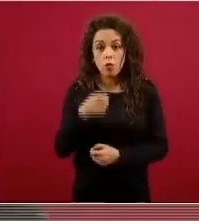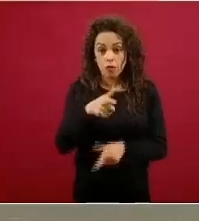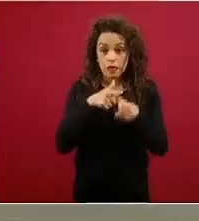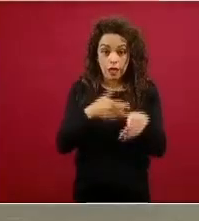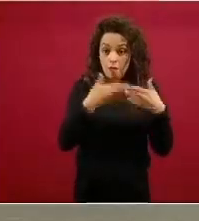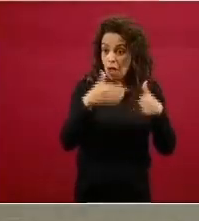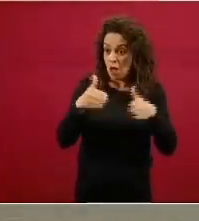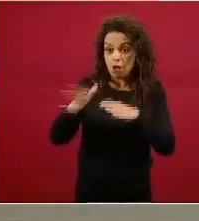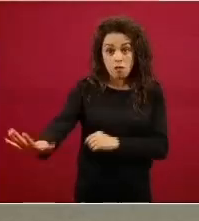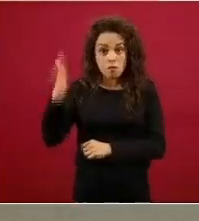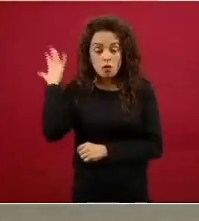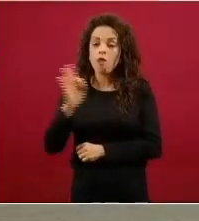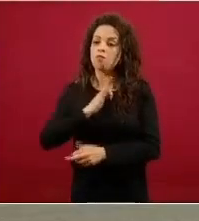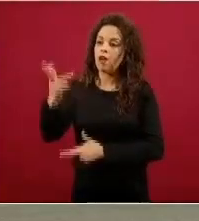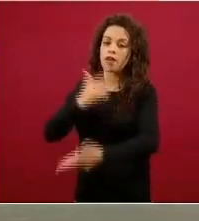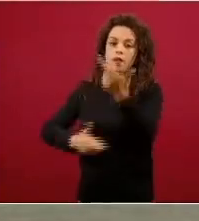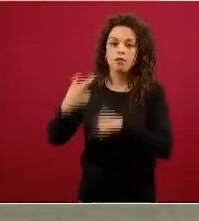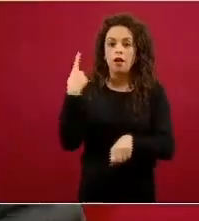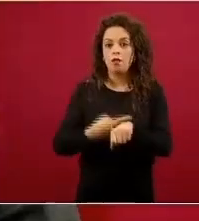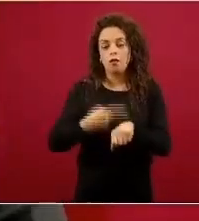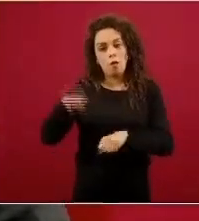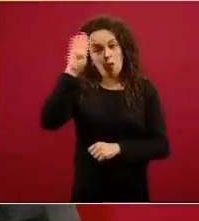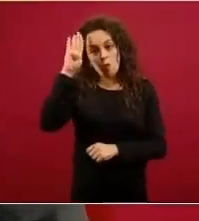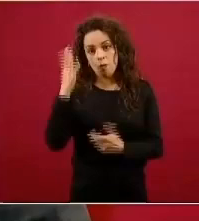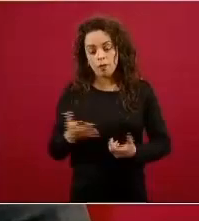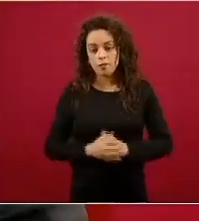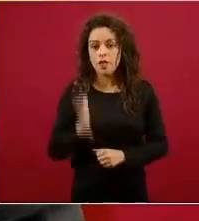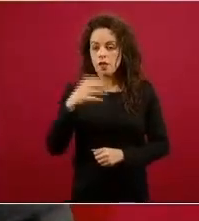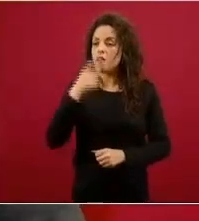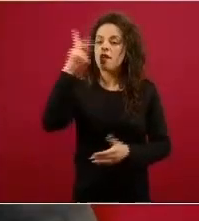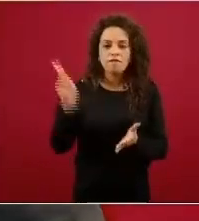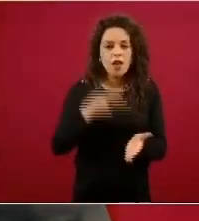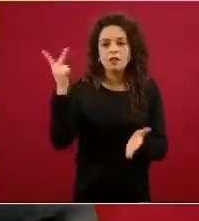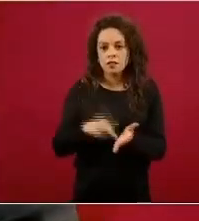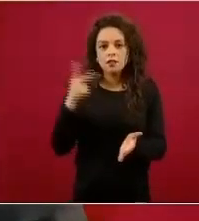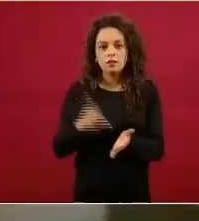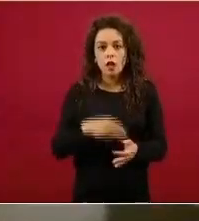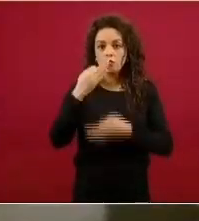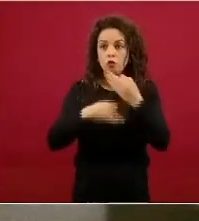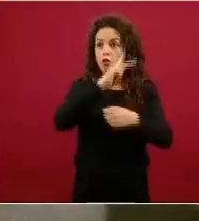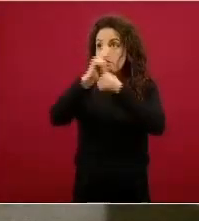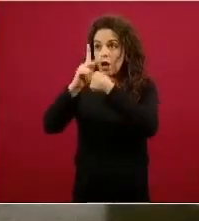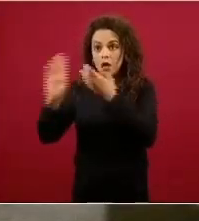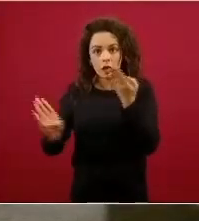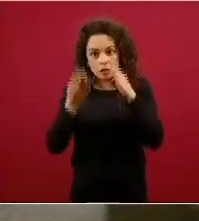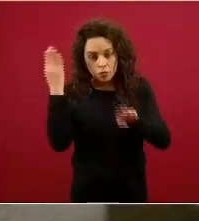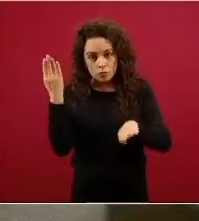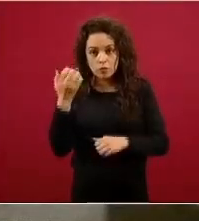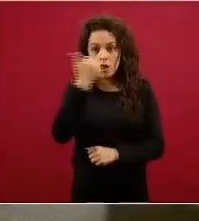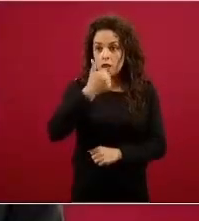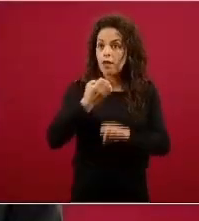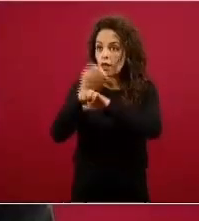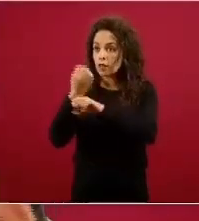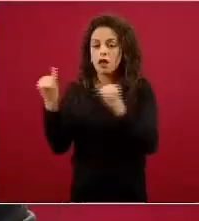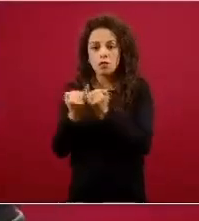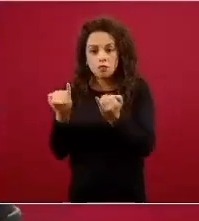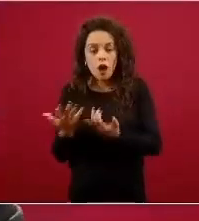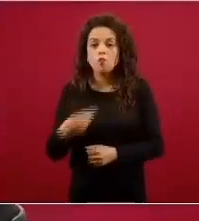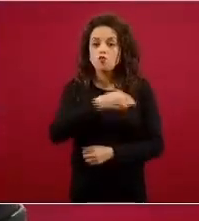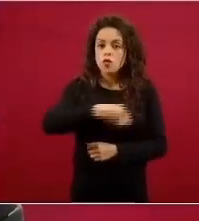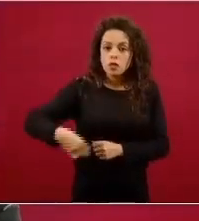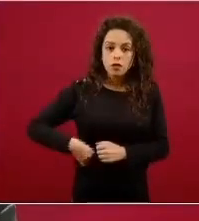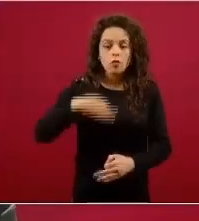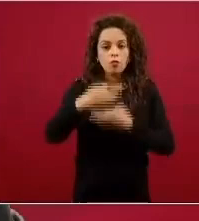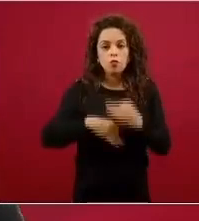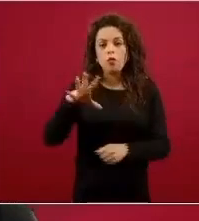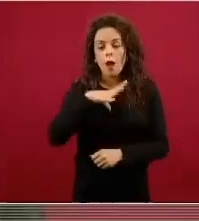velocidad, puede haber rebrote. Esto lo hemos dicho múltiples veces. Todos los países del mundo, al interior de cada país, todos los estados, al interior de cada estado, todos los municipios, están en